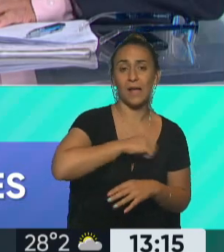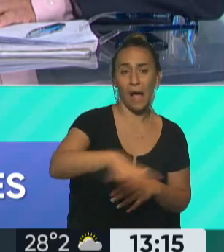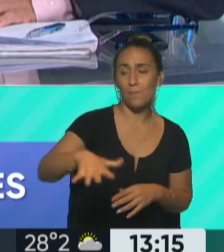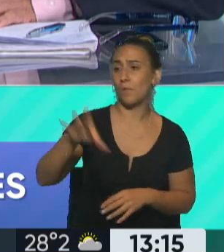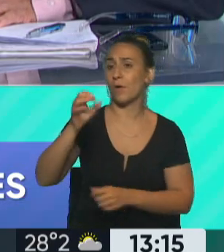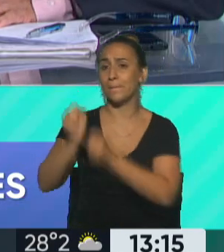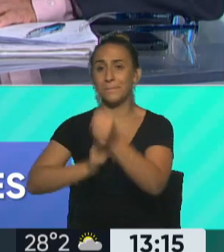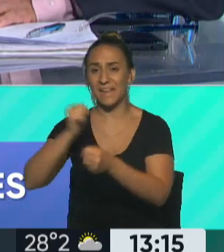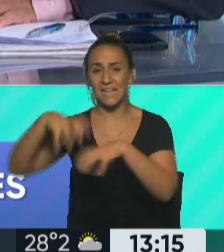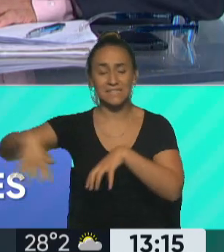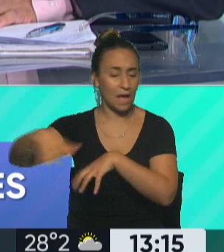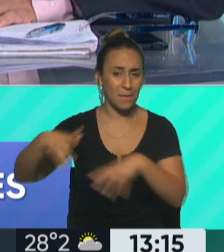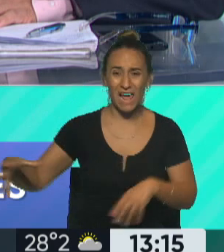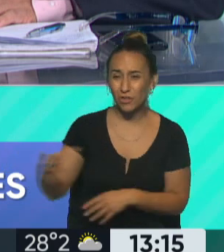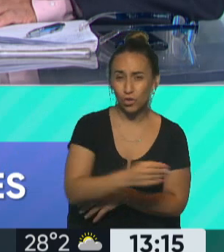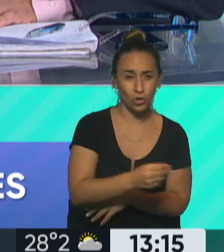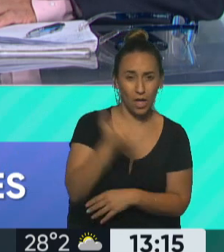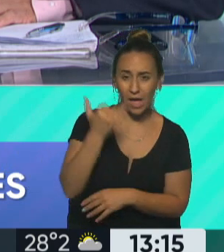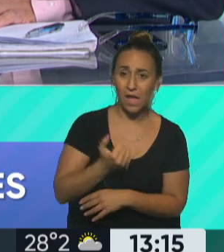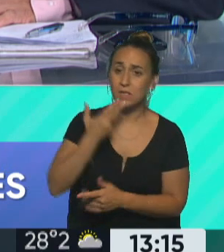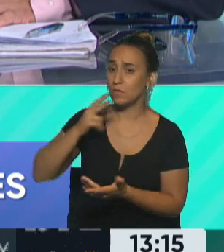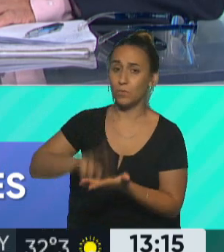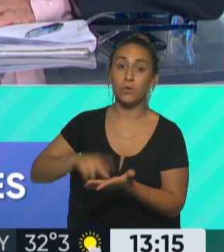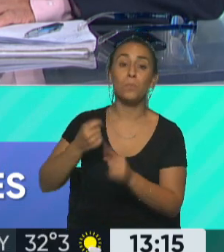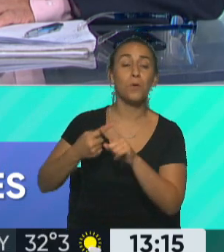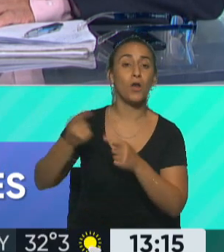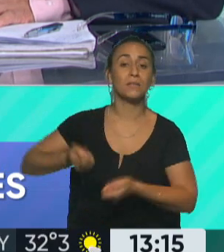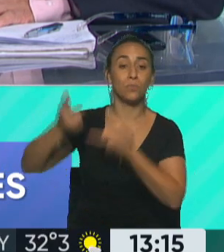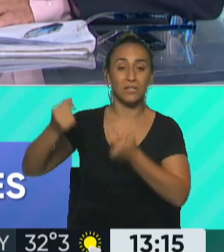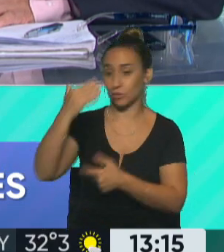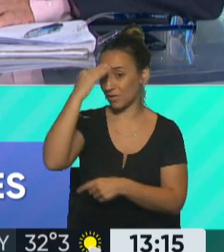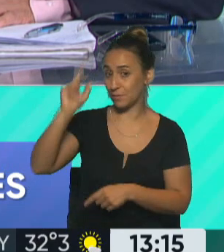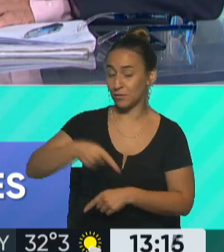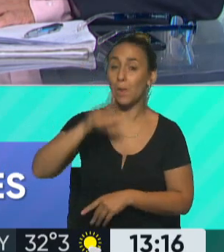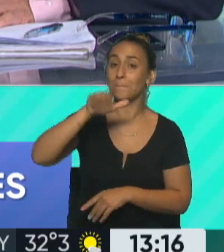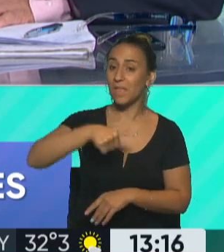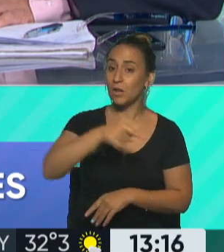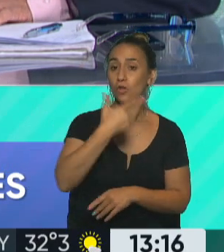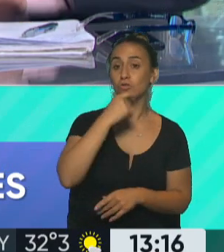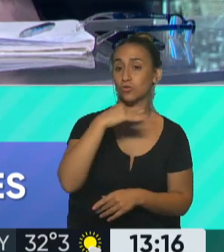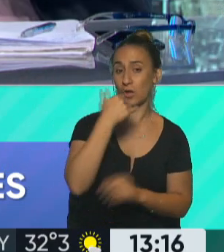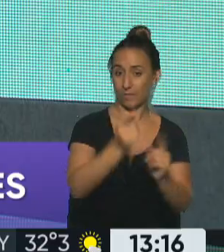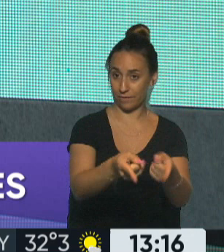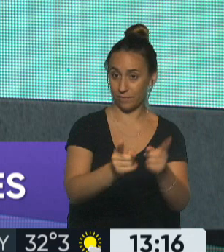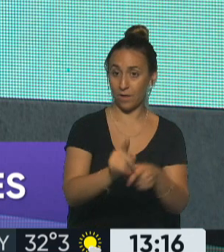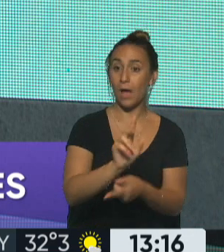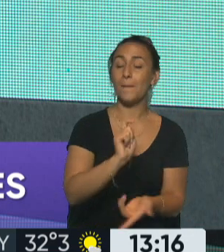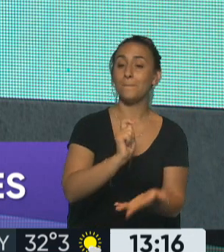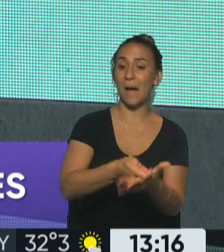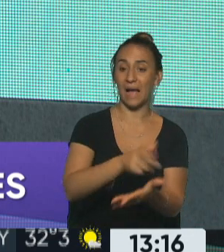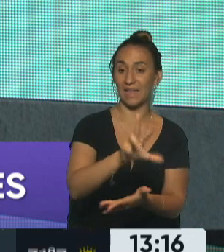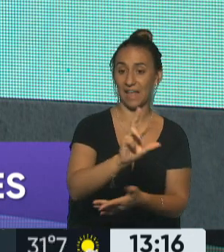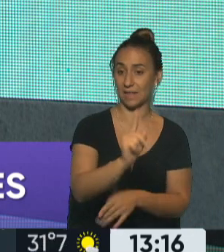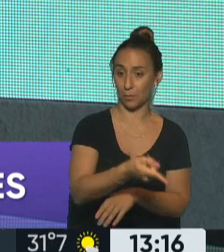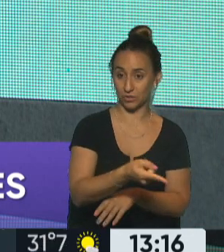agro sea bienes o servicios todos van a pagar ahora 15% menos la soja que sigue pagando el 30 Es decir la soja el diferencial